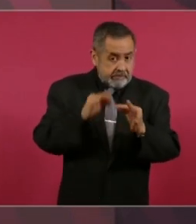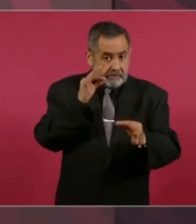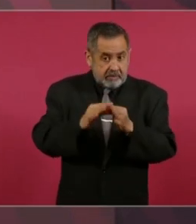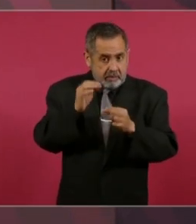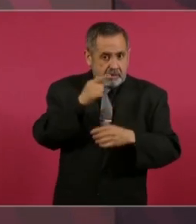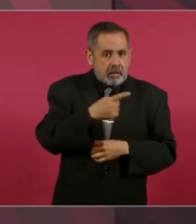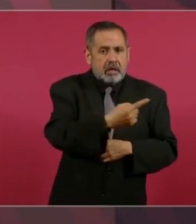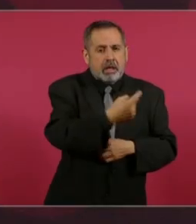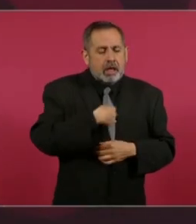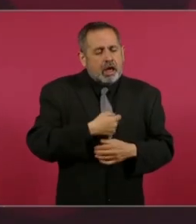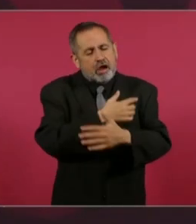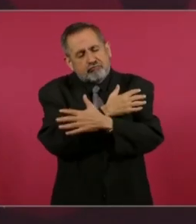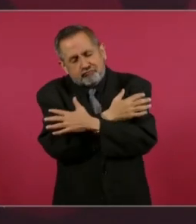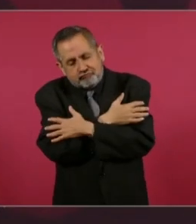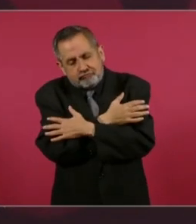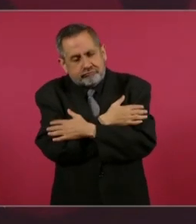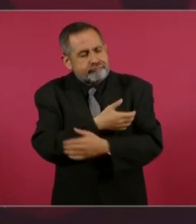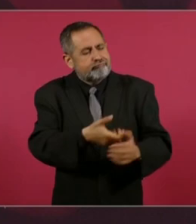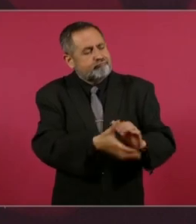dio un abrazo con él,